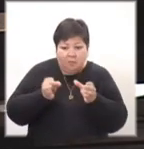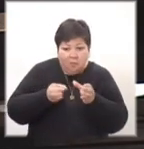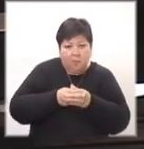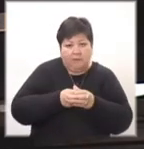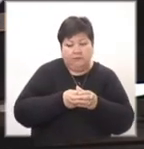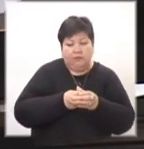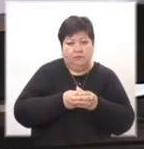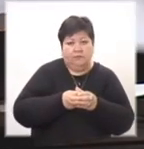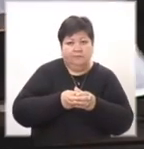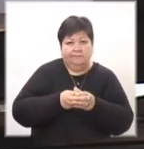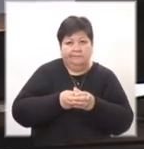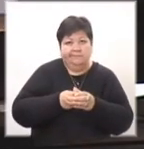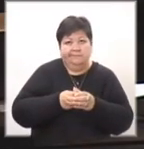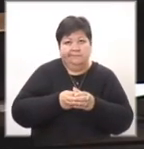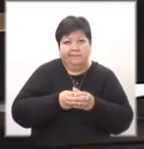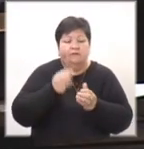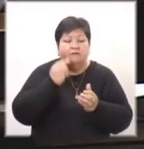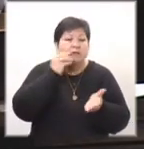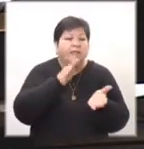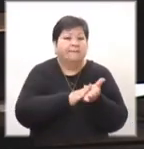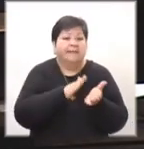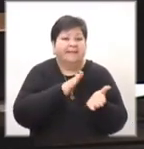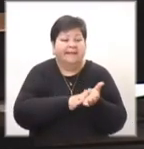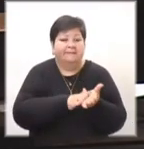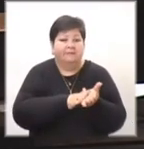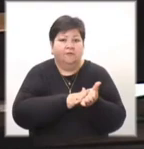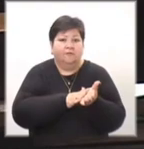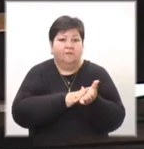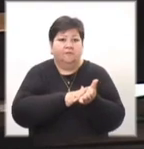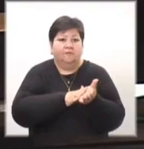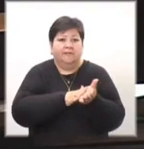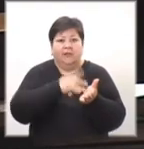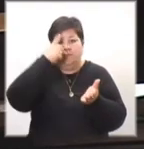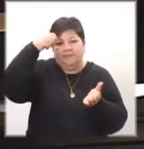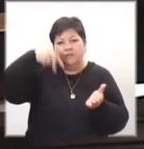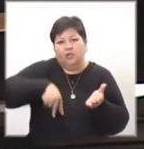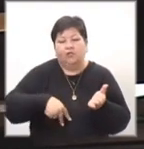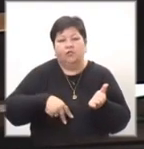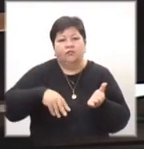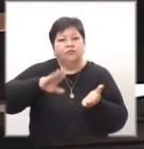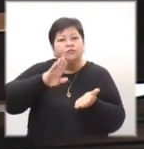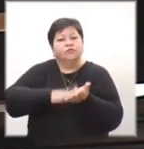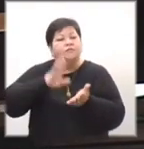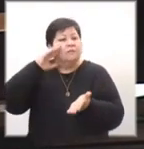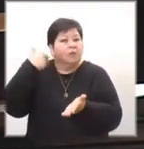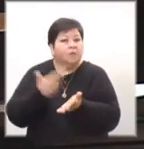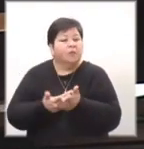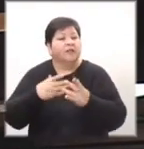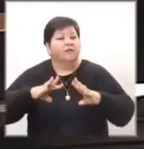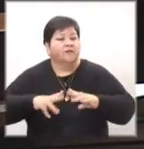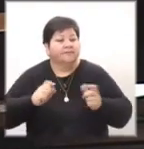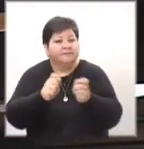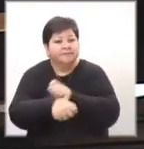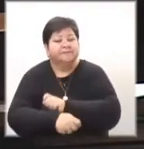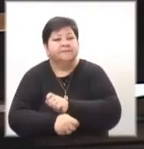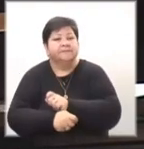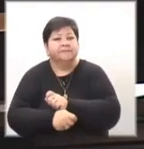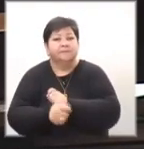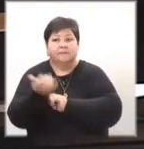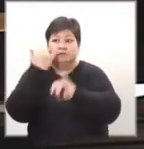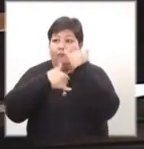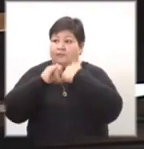toda, fundamentando nuestra posición sobre la propuesta de reforma jubilatoria sin tener toda la